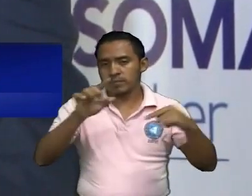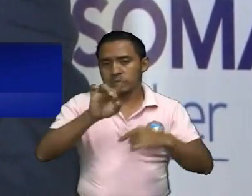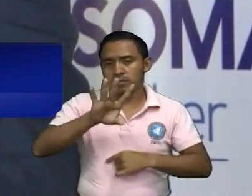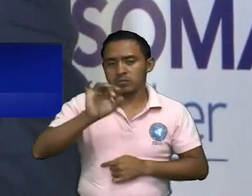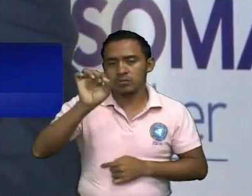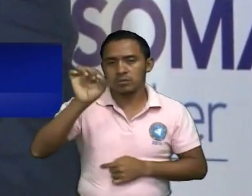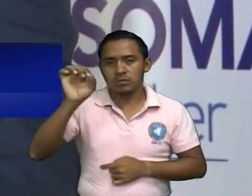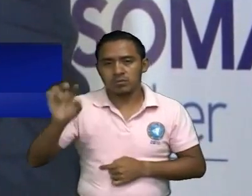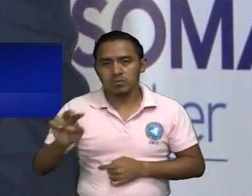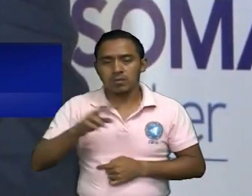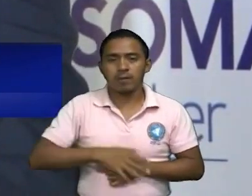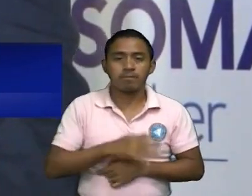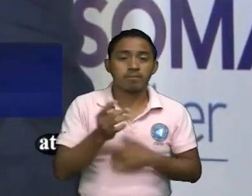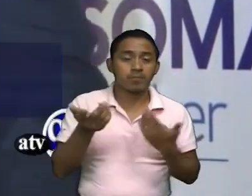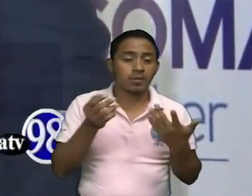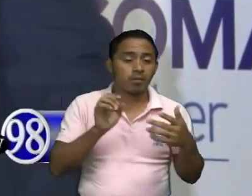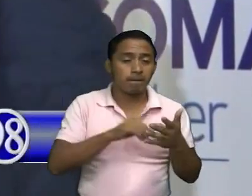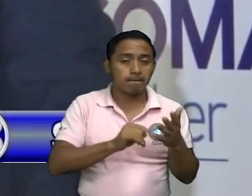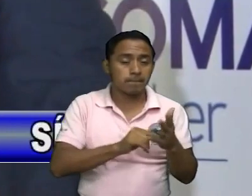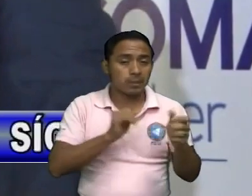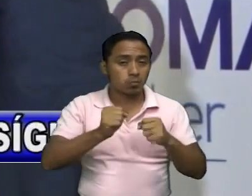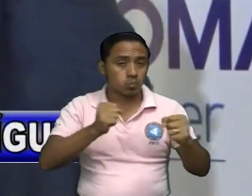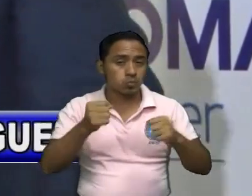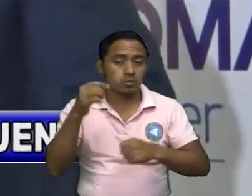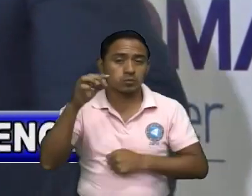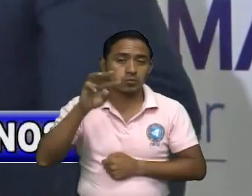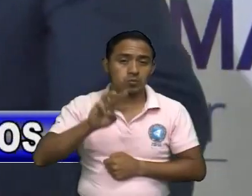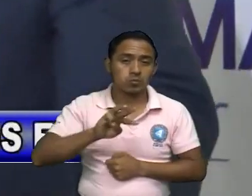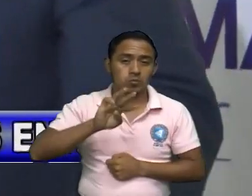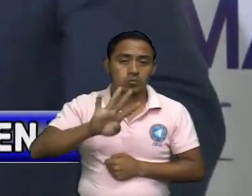y voto duro en contra 49.3.